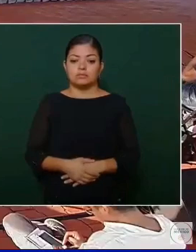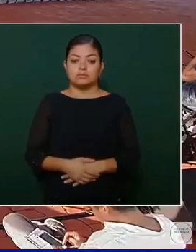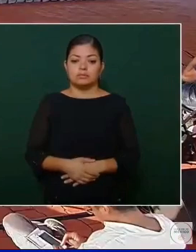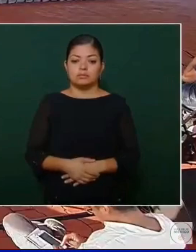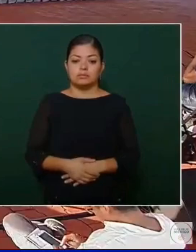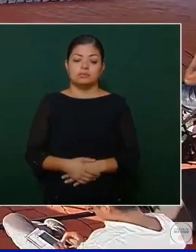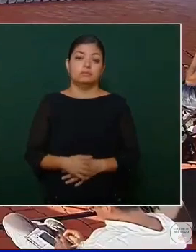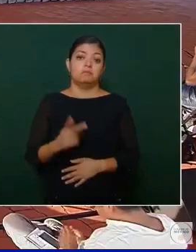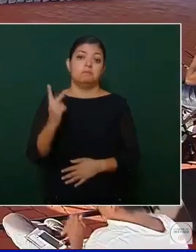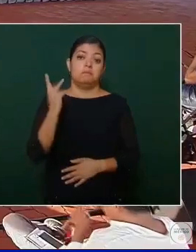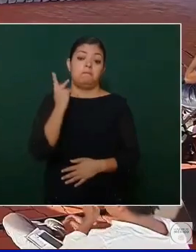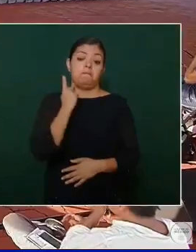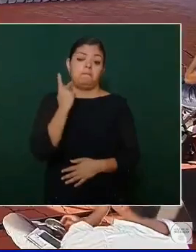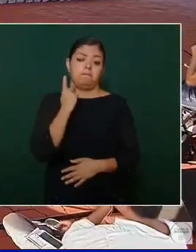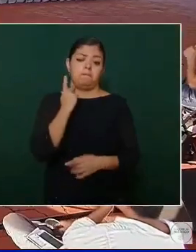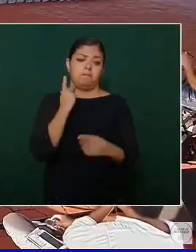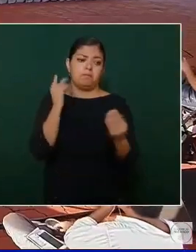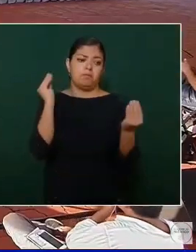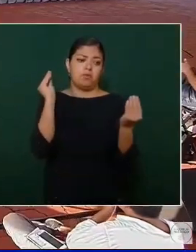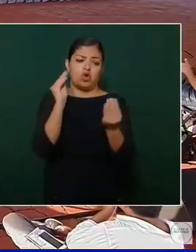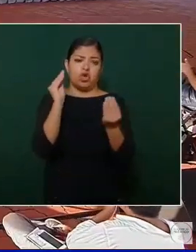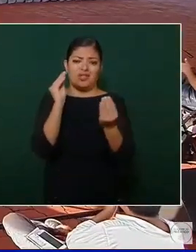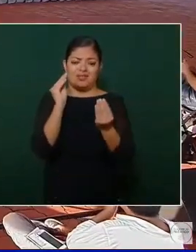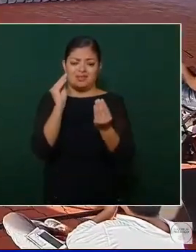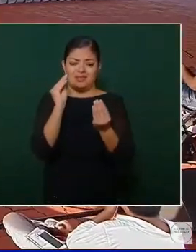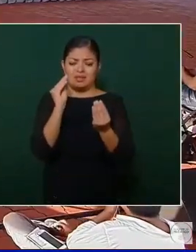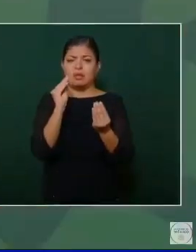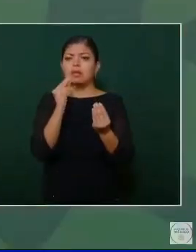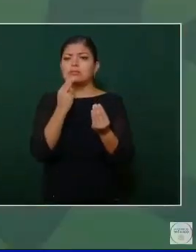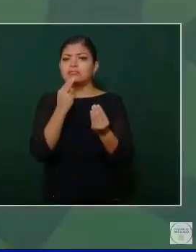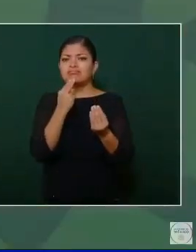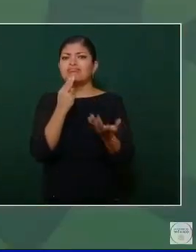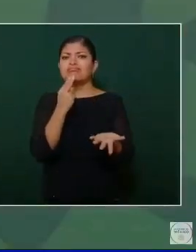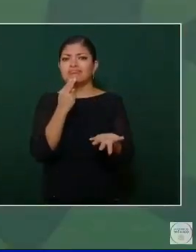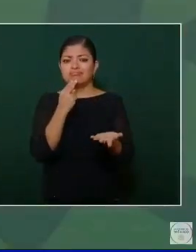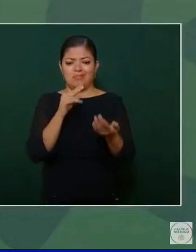La política se inventó para evitar la guerra